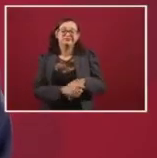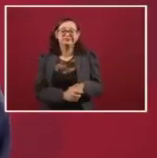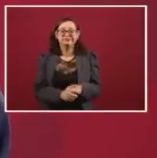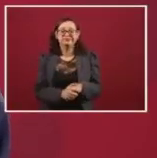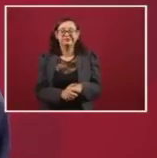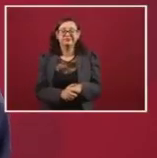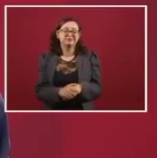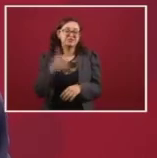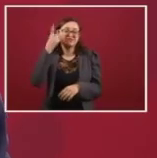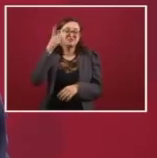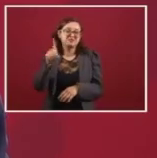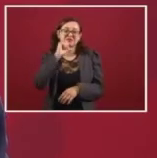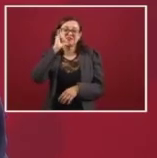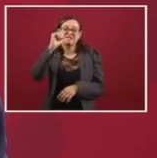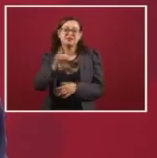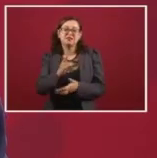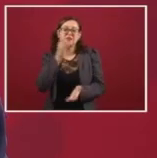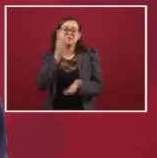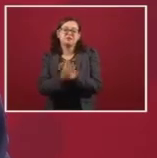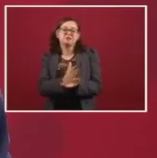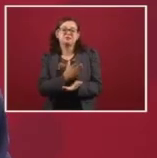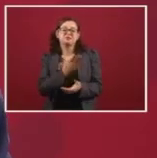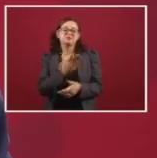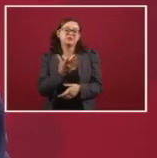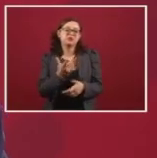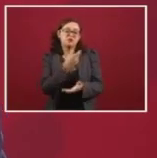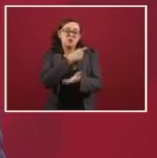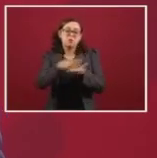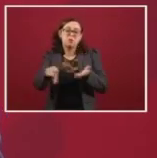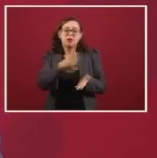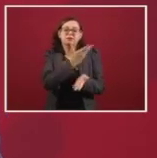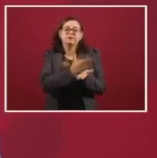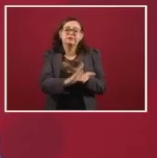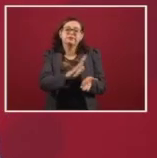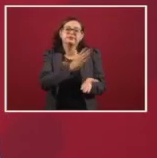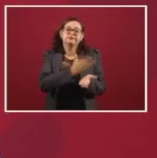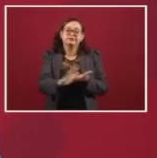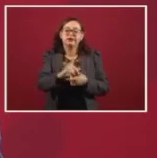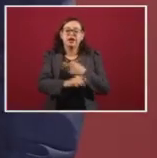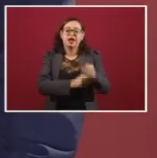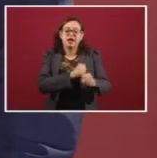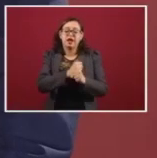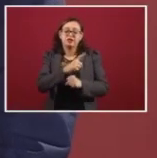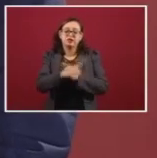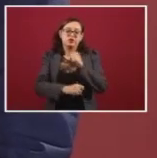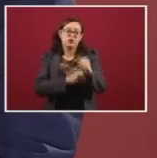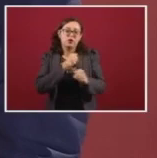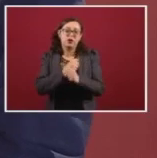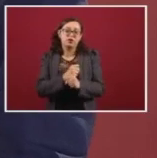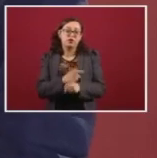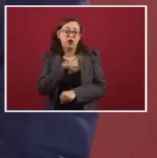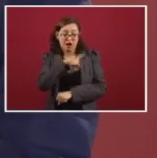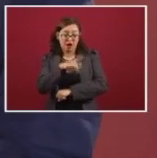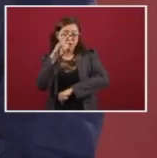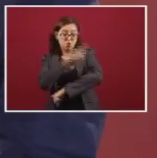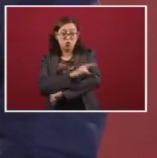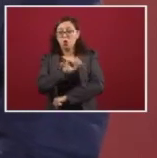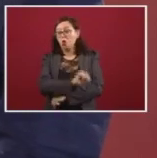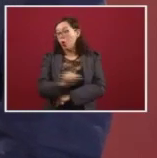año con año, por ese avión y por otros.